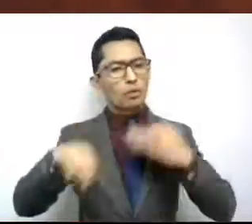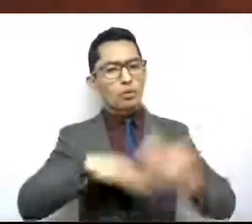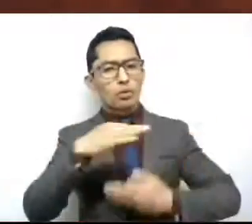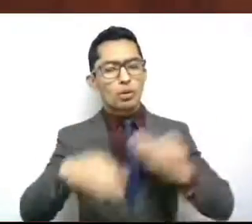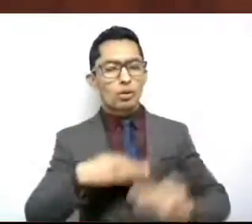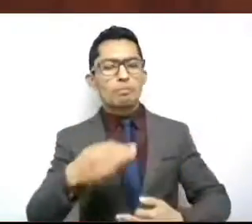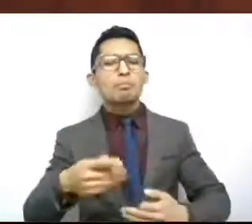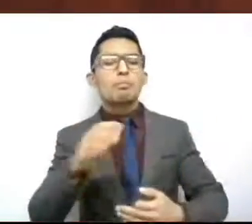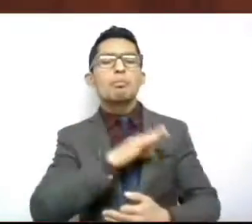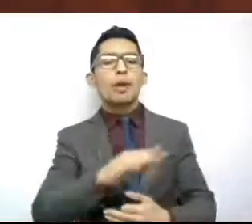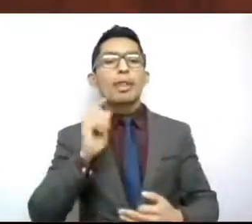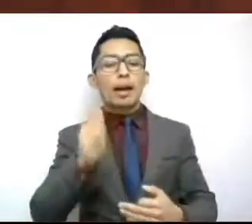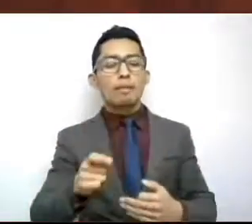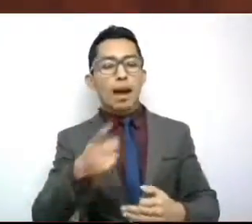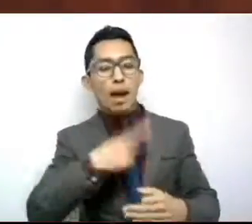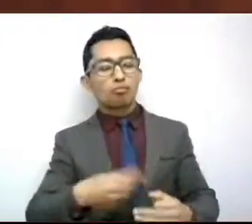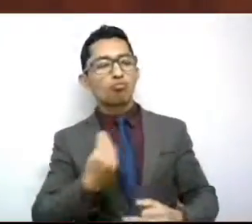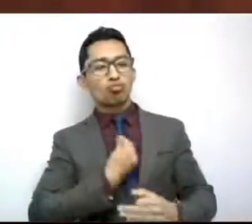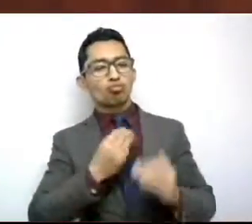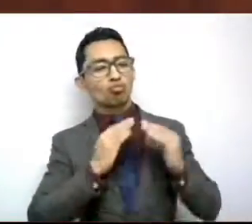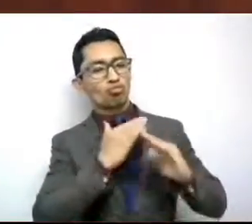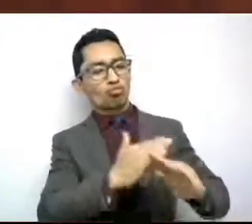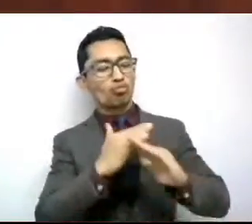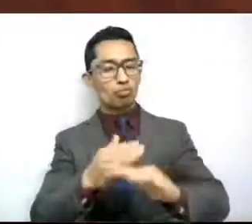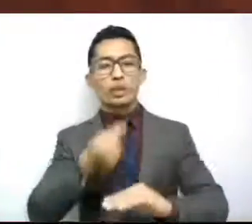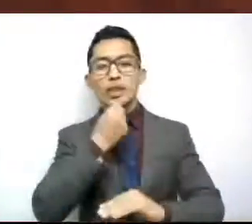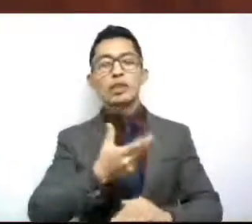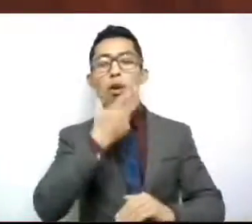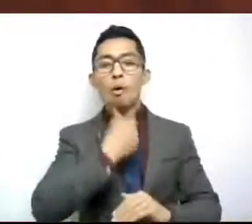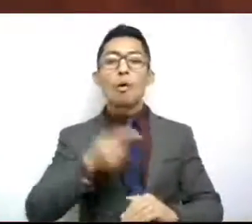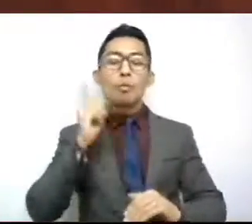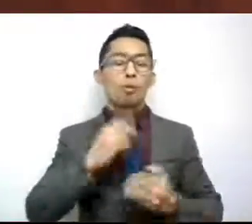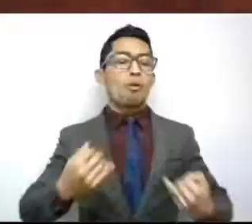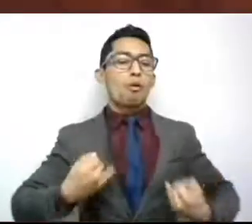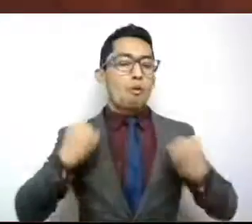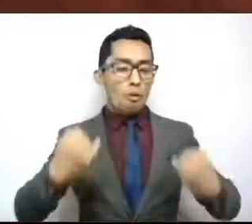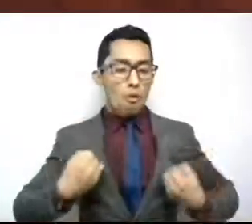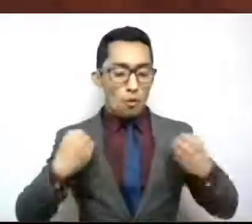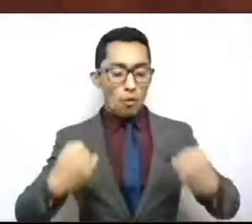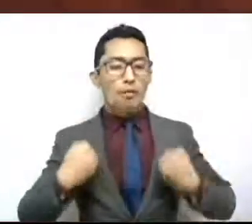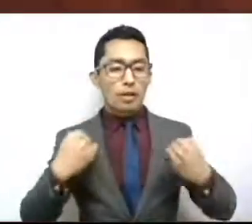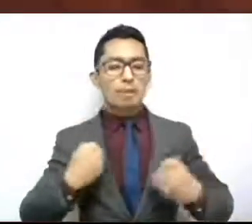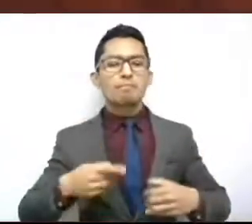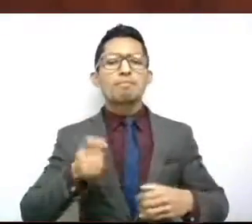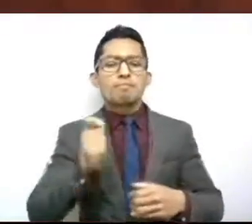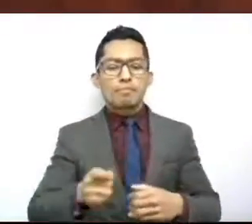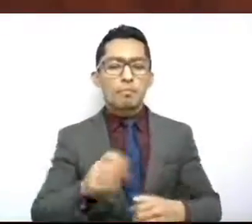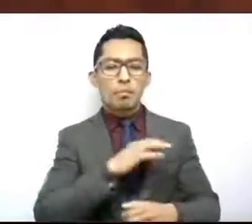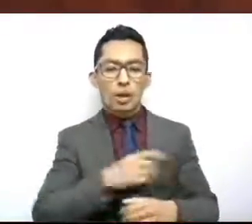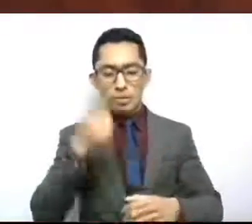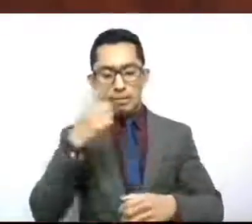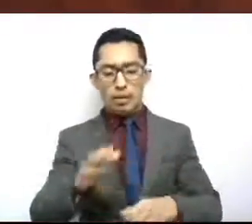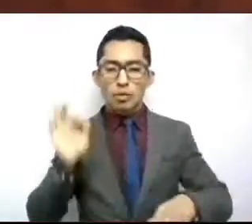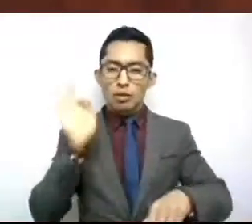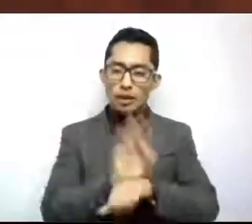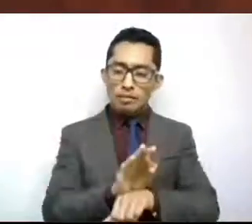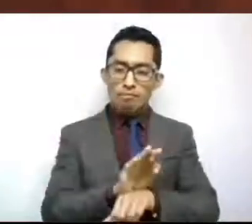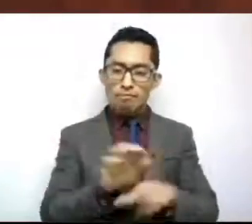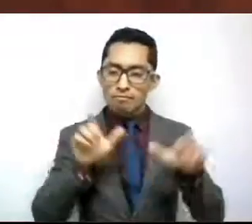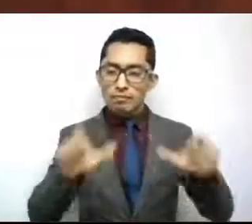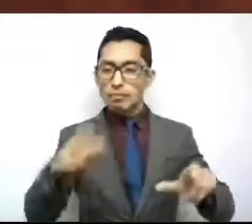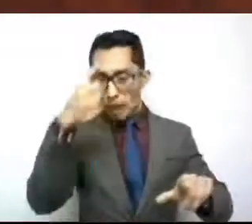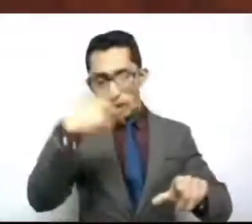la inmunización de las niñas, niños y adolescentes, generando un mecanismo de protección para